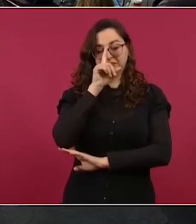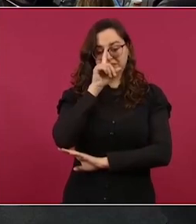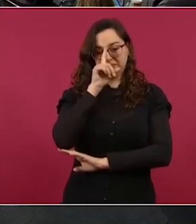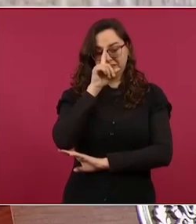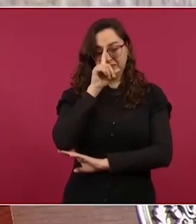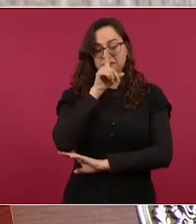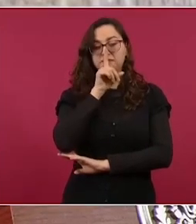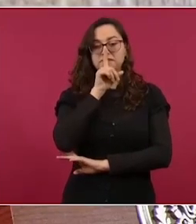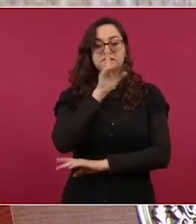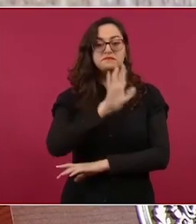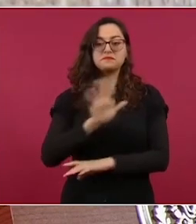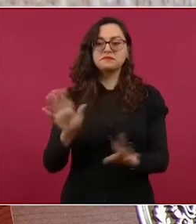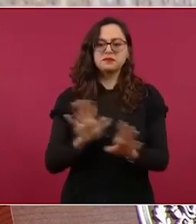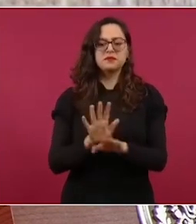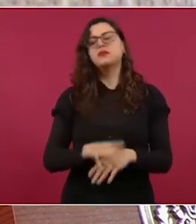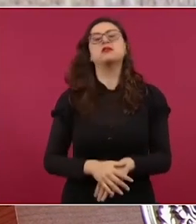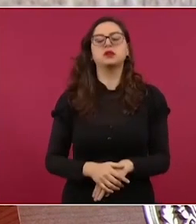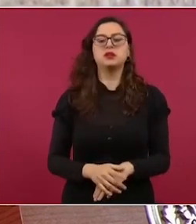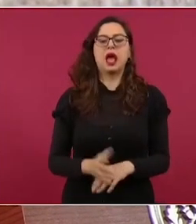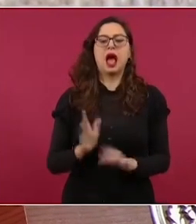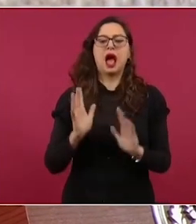Porque existe un tribunal